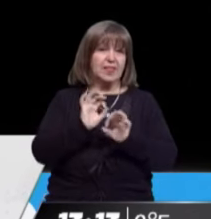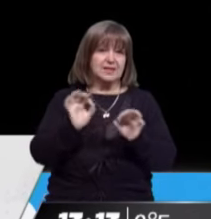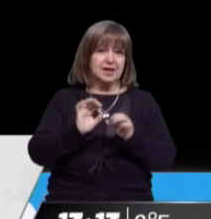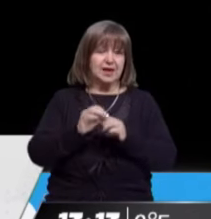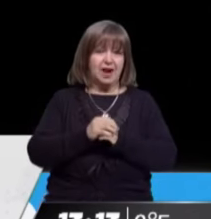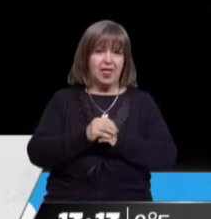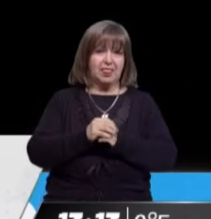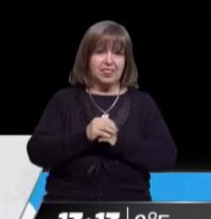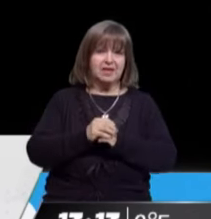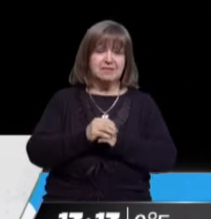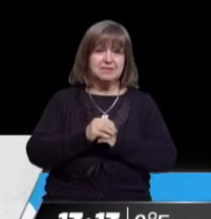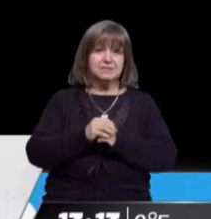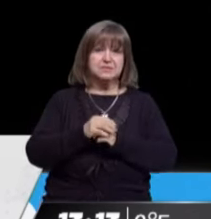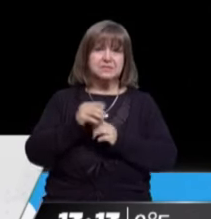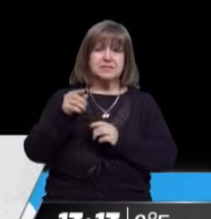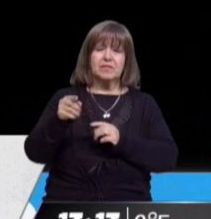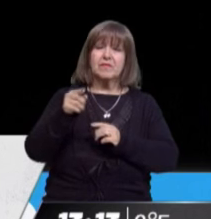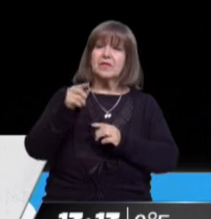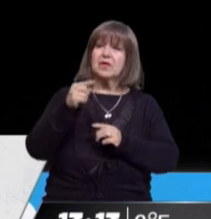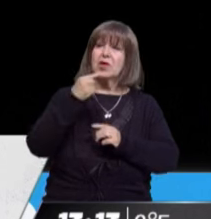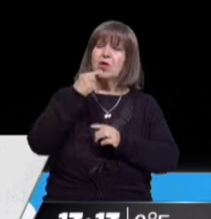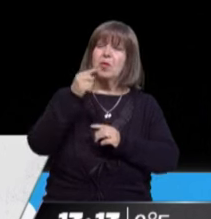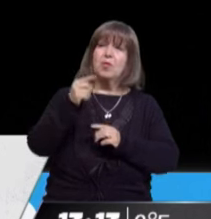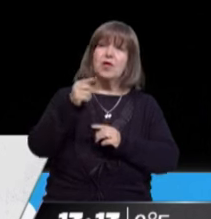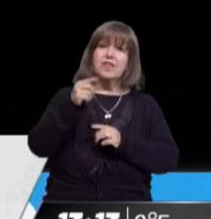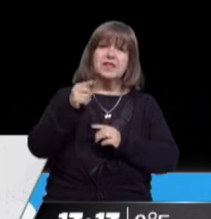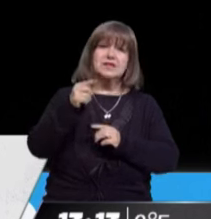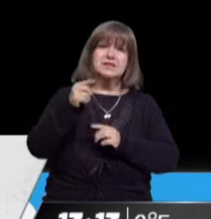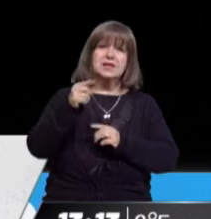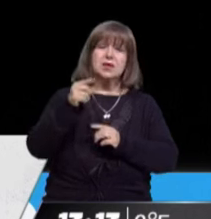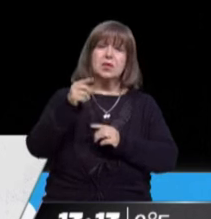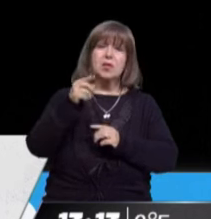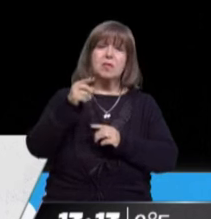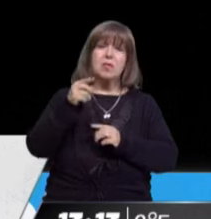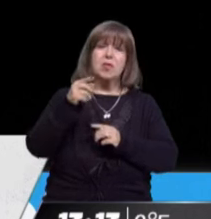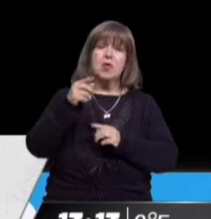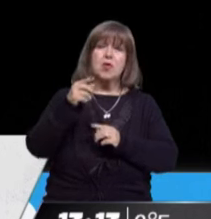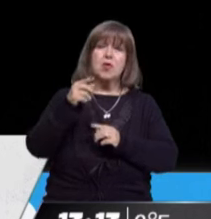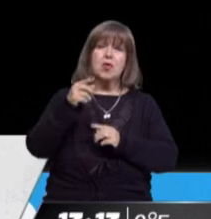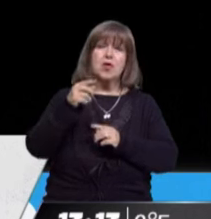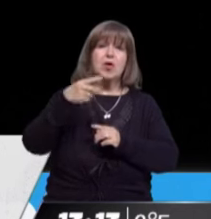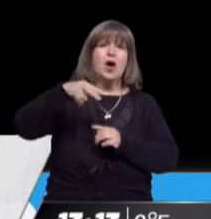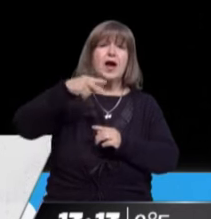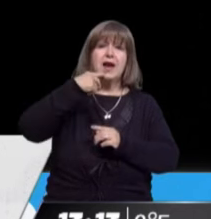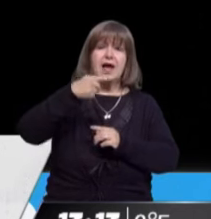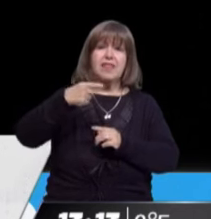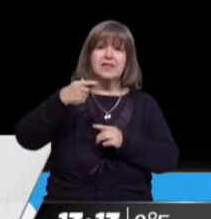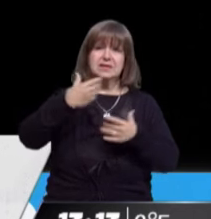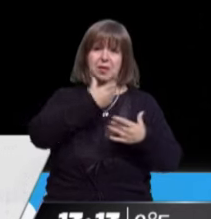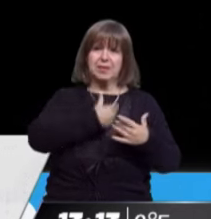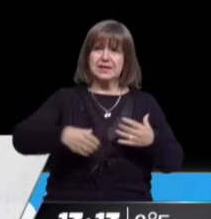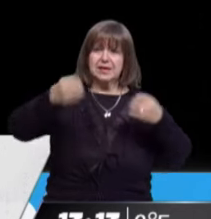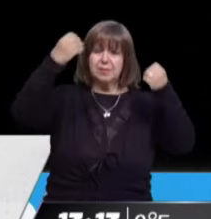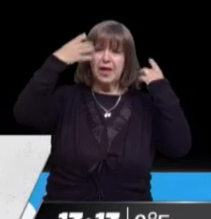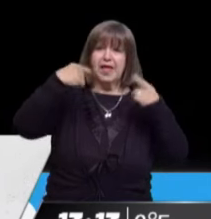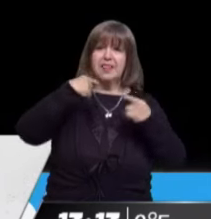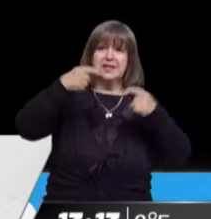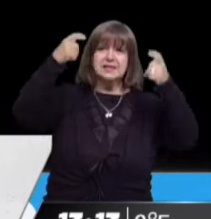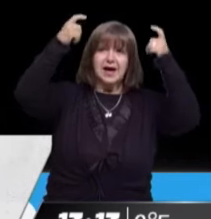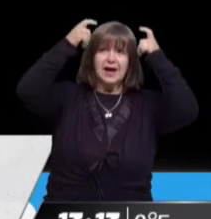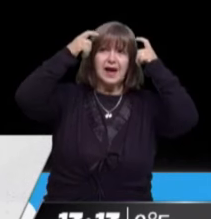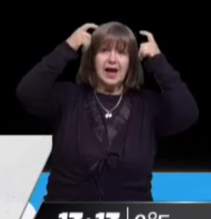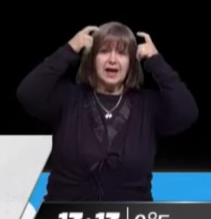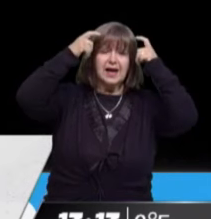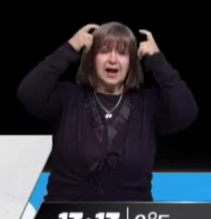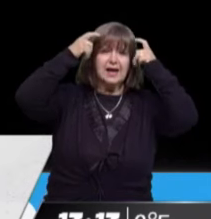Miley que ponga que habitan en el reino de España me llama mucho la atención eso no que se refiera a España como un reino tod un mensaje